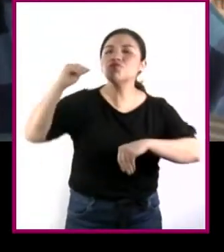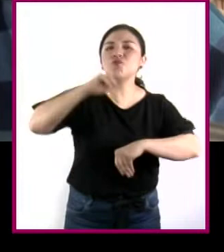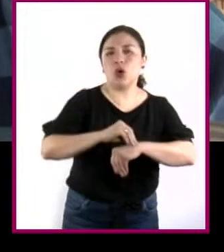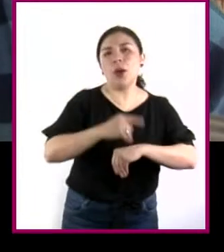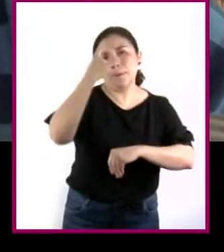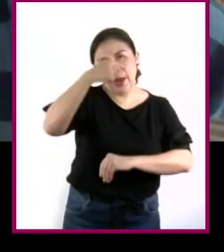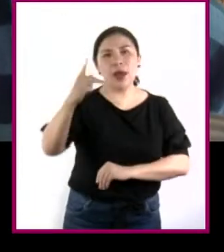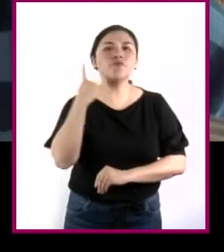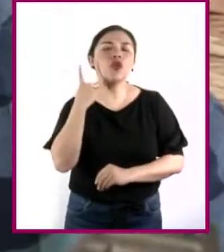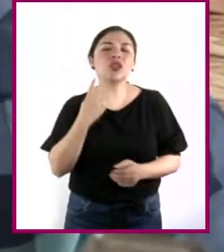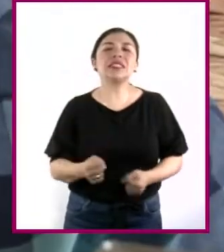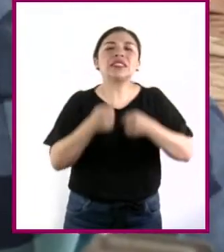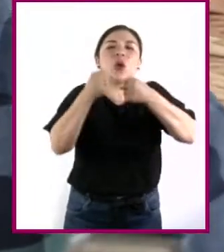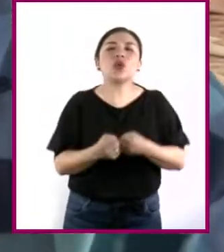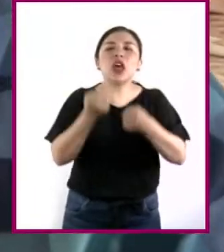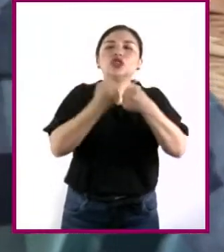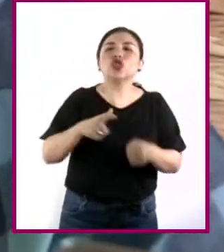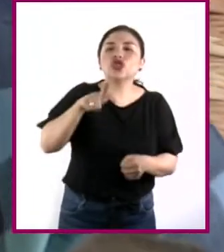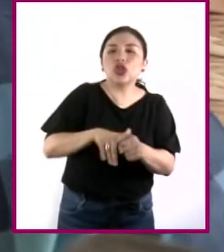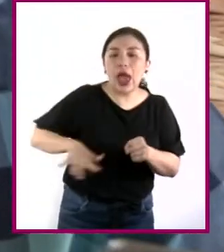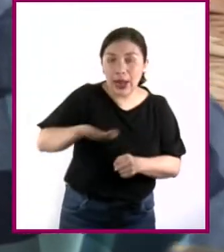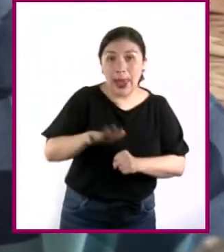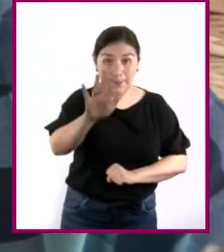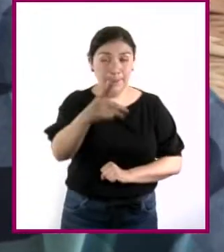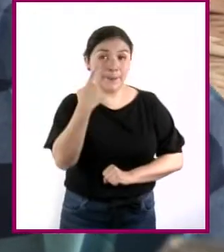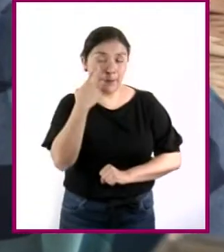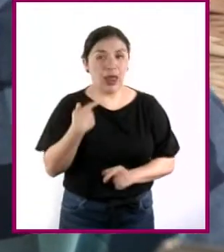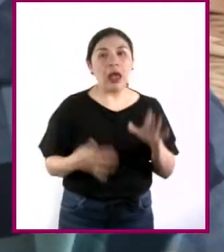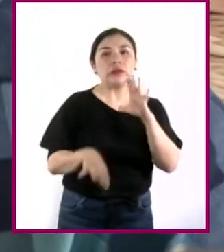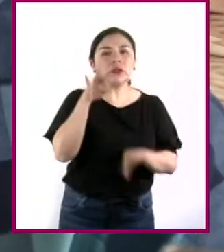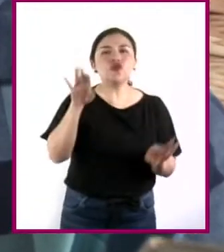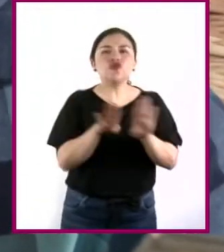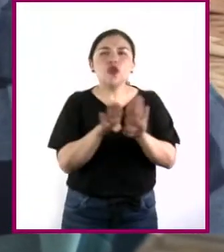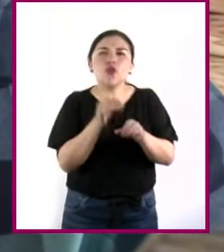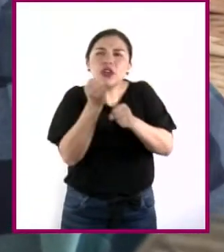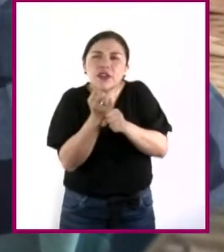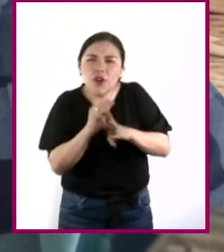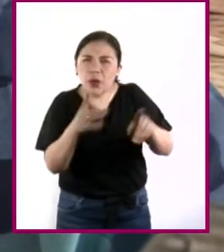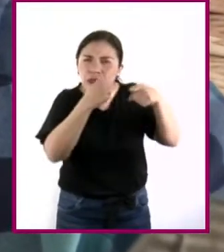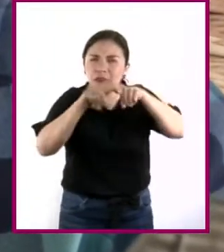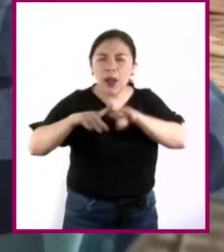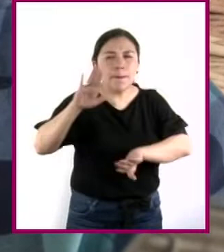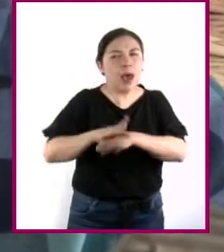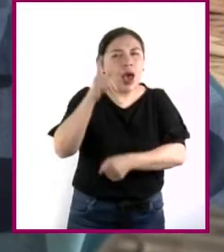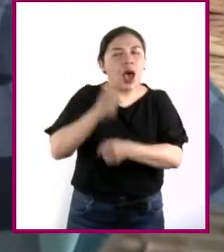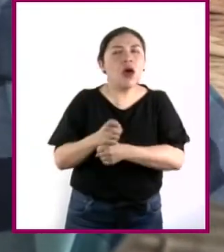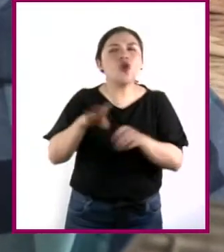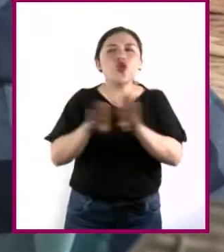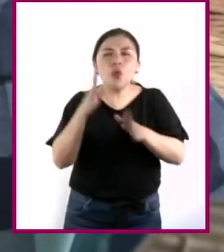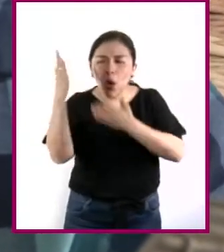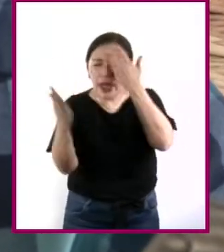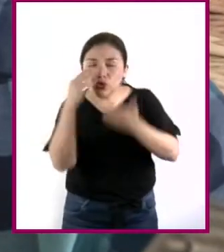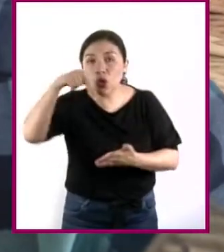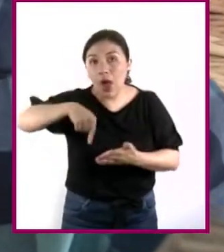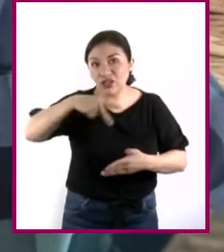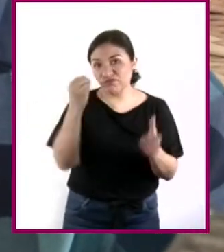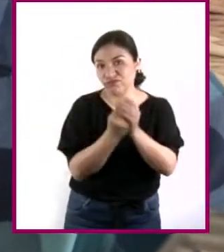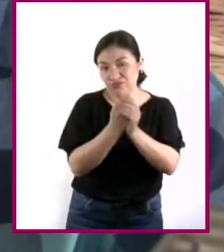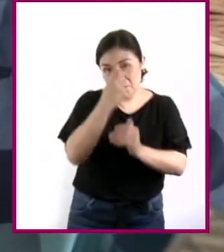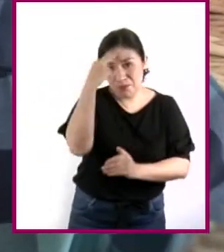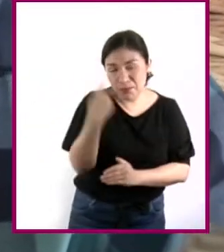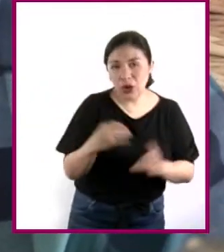de esta política de seguridad social. Y mira, encontré algunas fuentes informativas principalmente de estudios en México y de